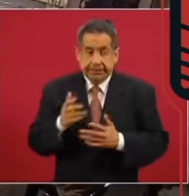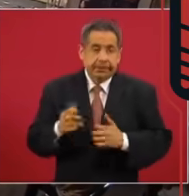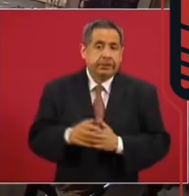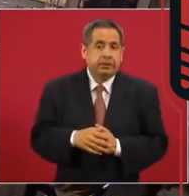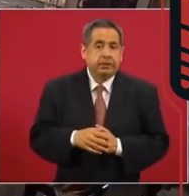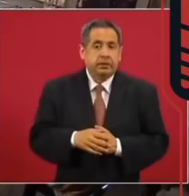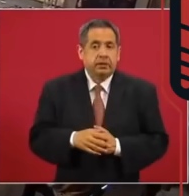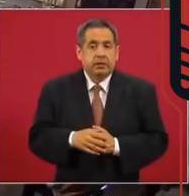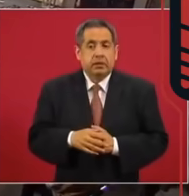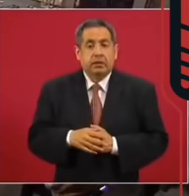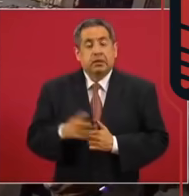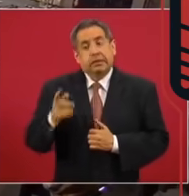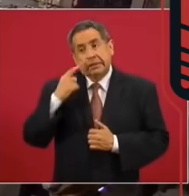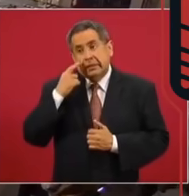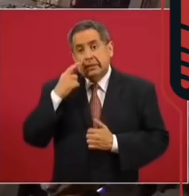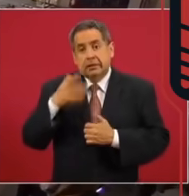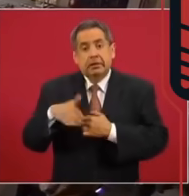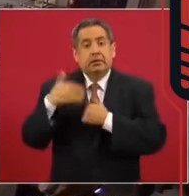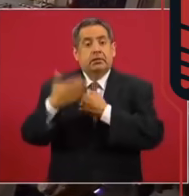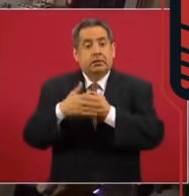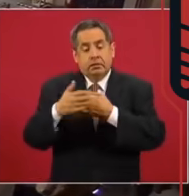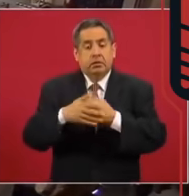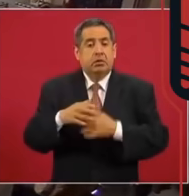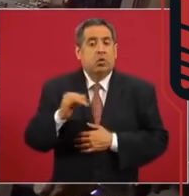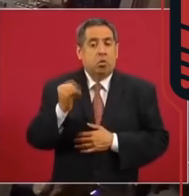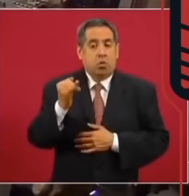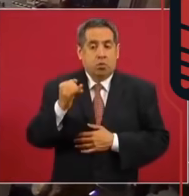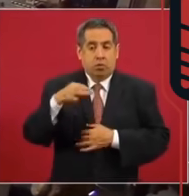pues entonces vienen las elecciones también de junio